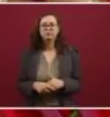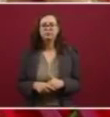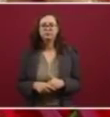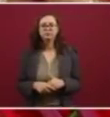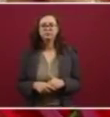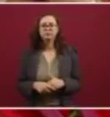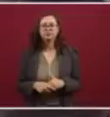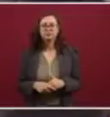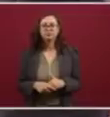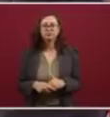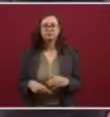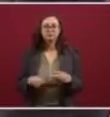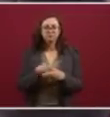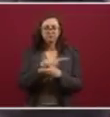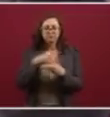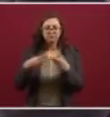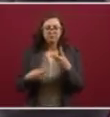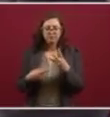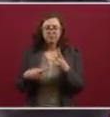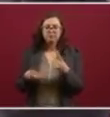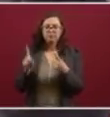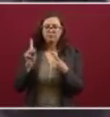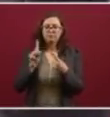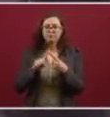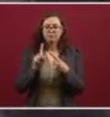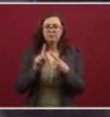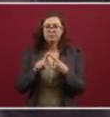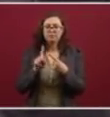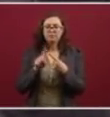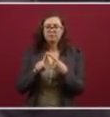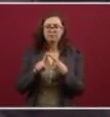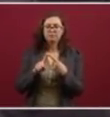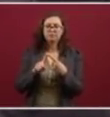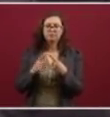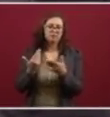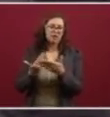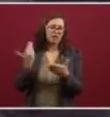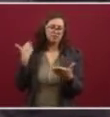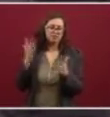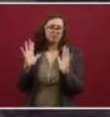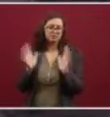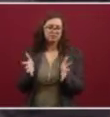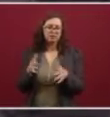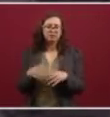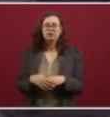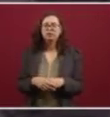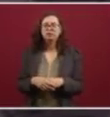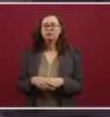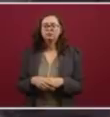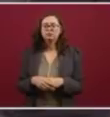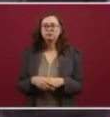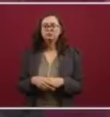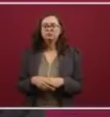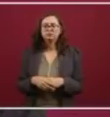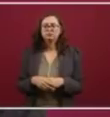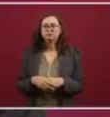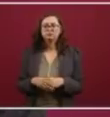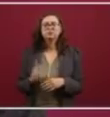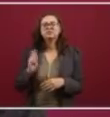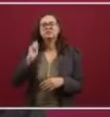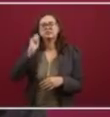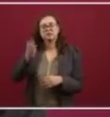Tres cosas. Una ya se venía llevando a cabo, que consiste en